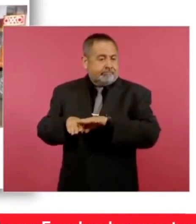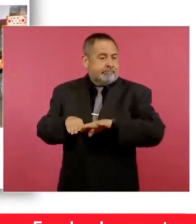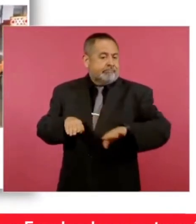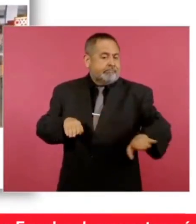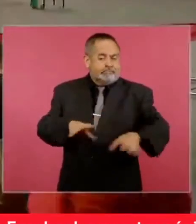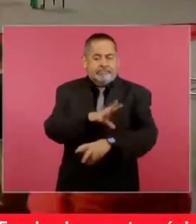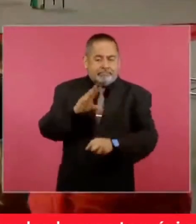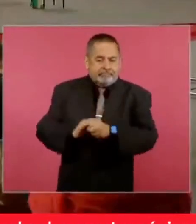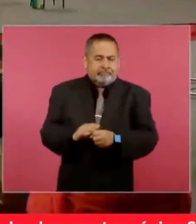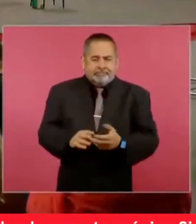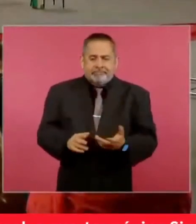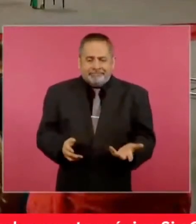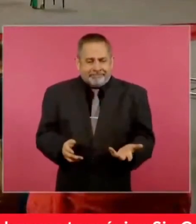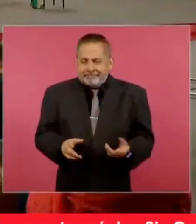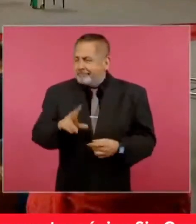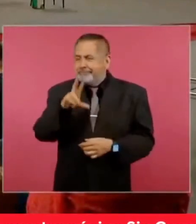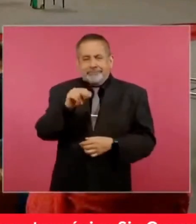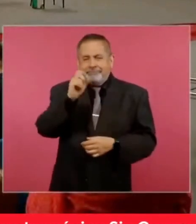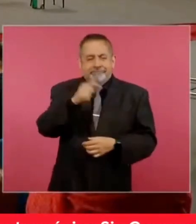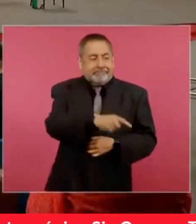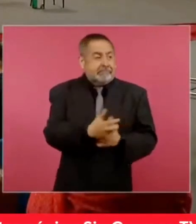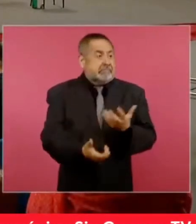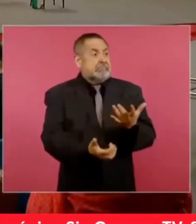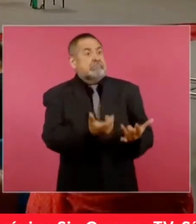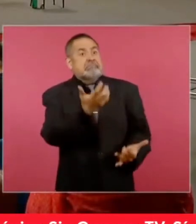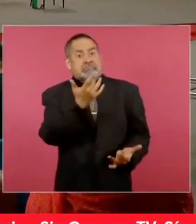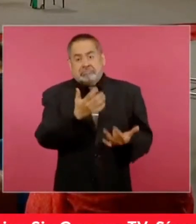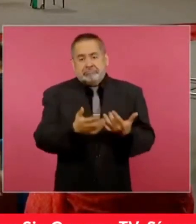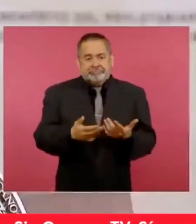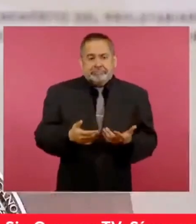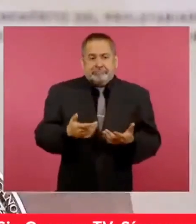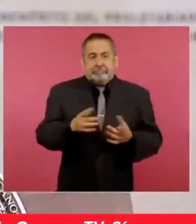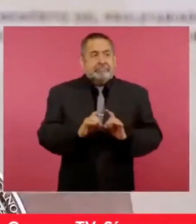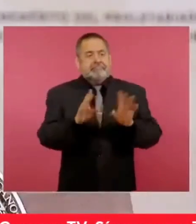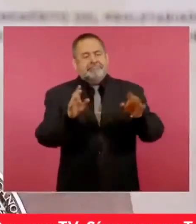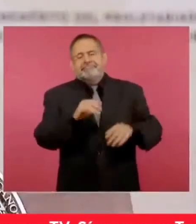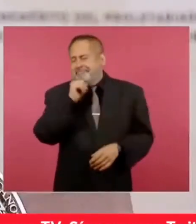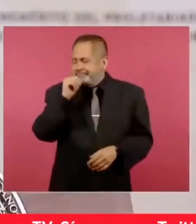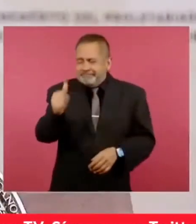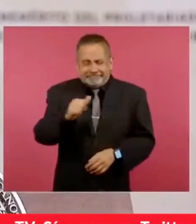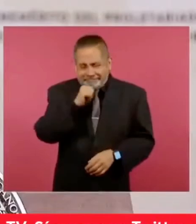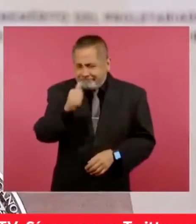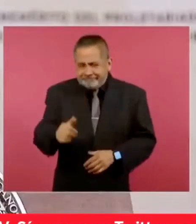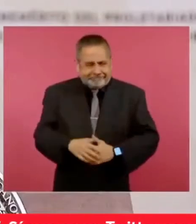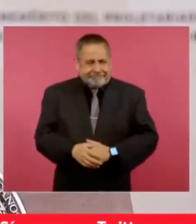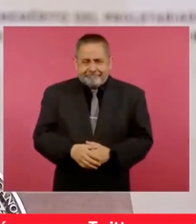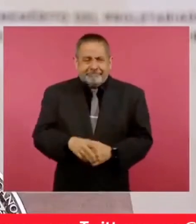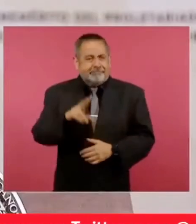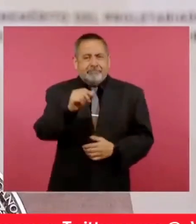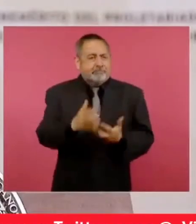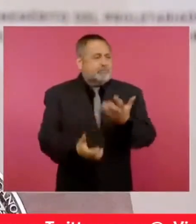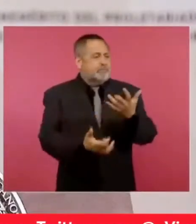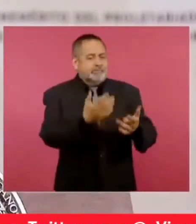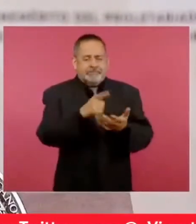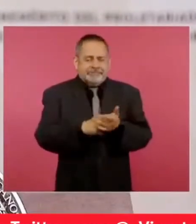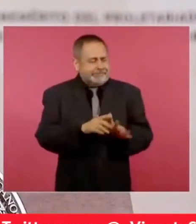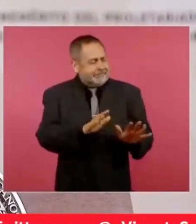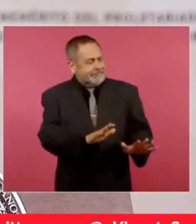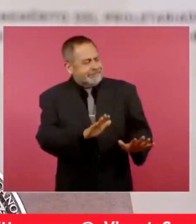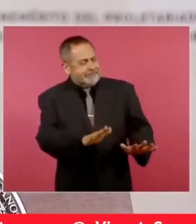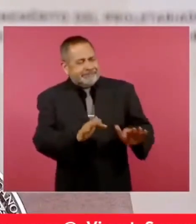repavimentación. O sea, no hay una alcantarilla incendiándose. No se trata de ningún incendio, que se calmen.